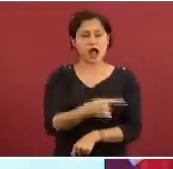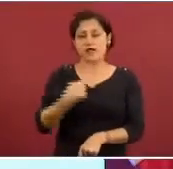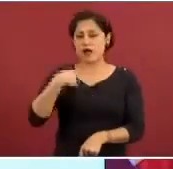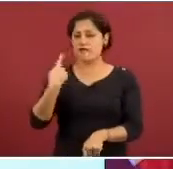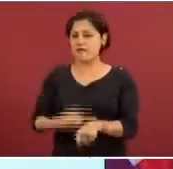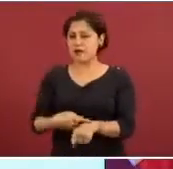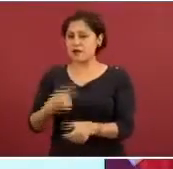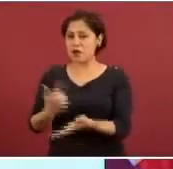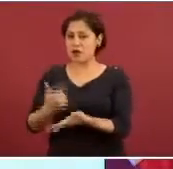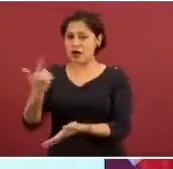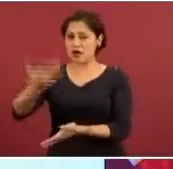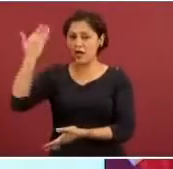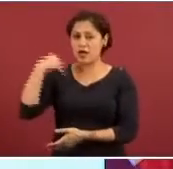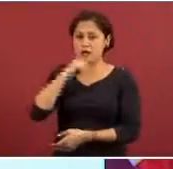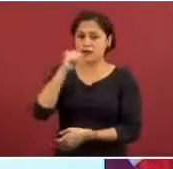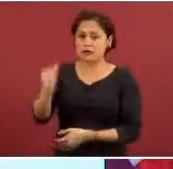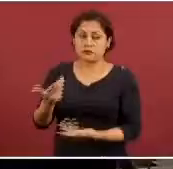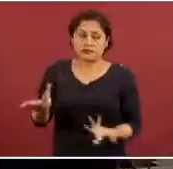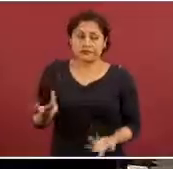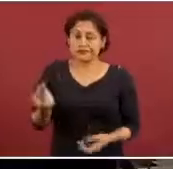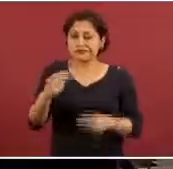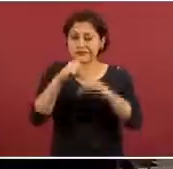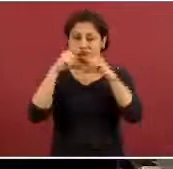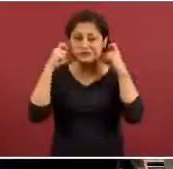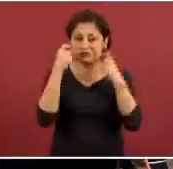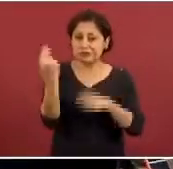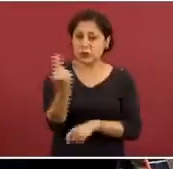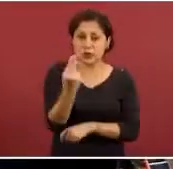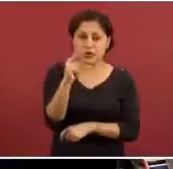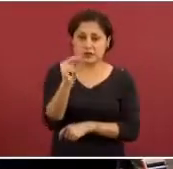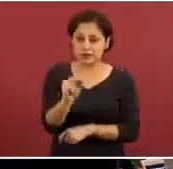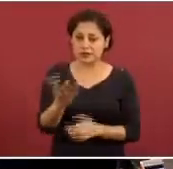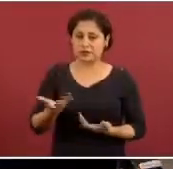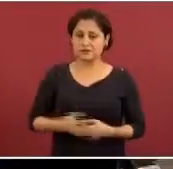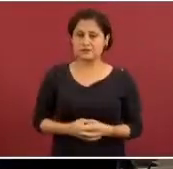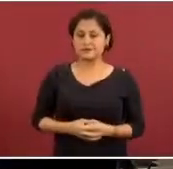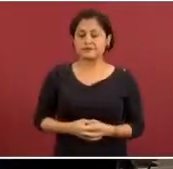protección personal. Vamos a darle la palabra al compañero.